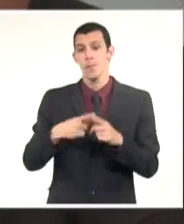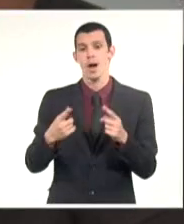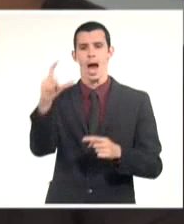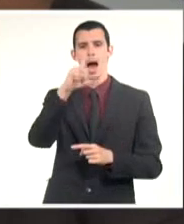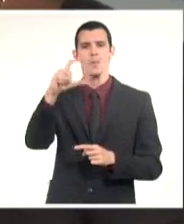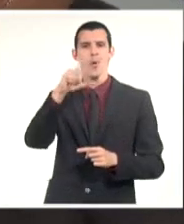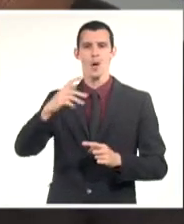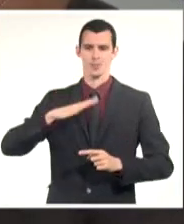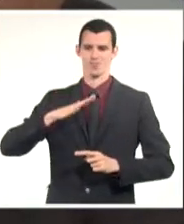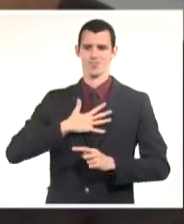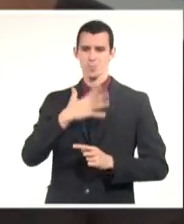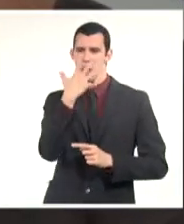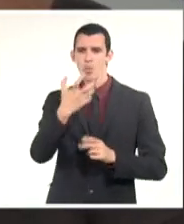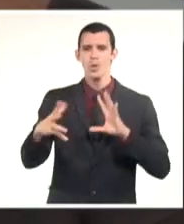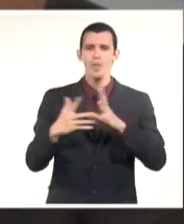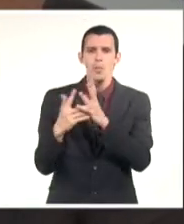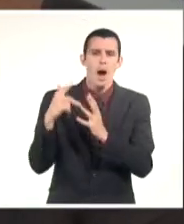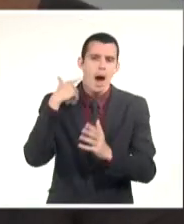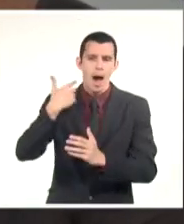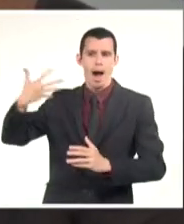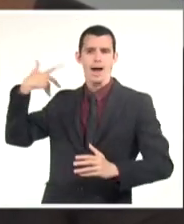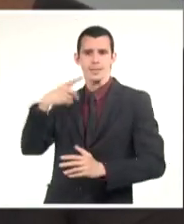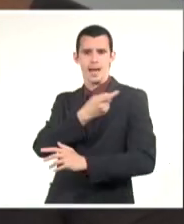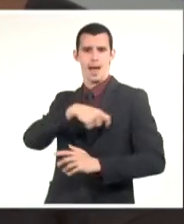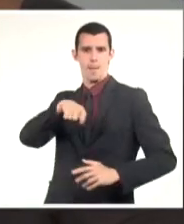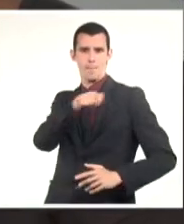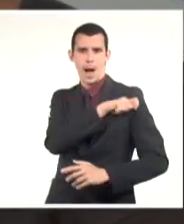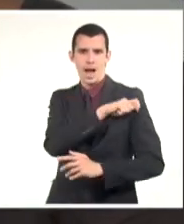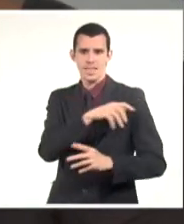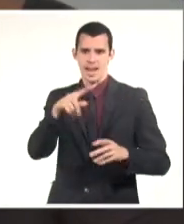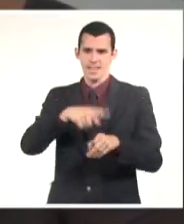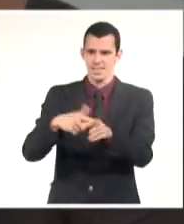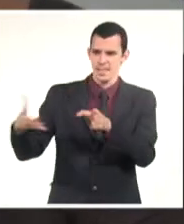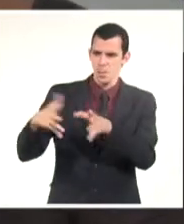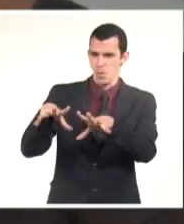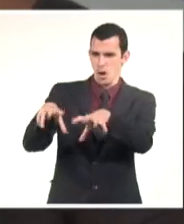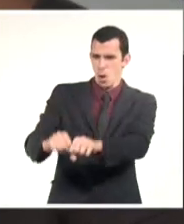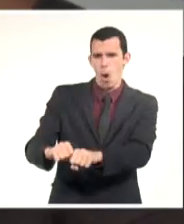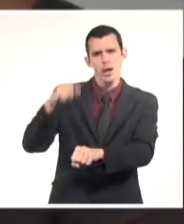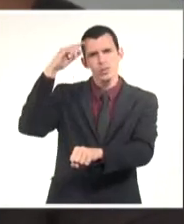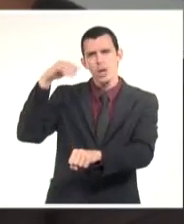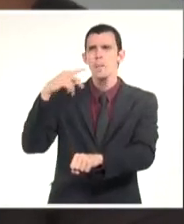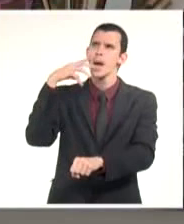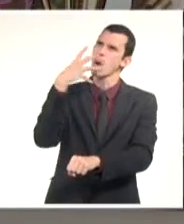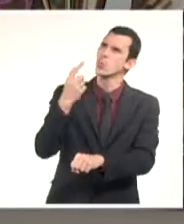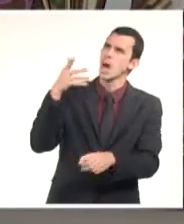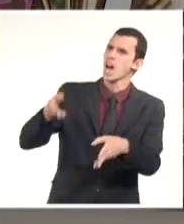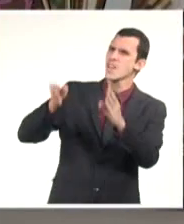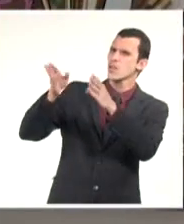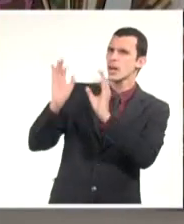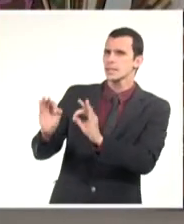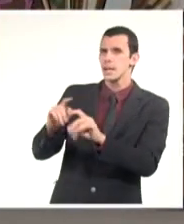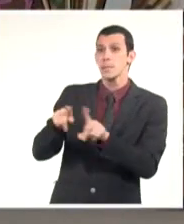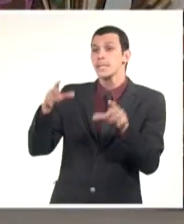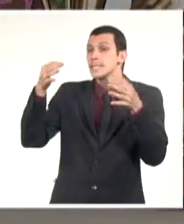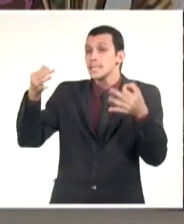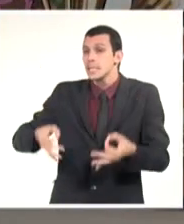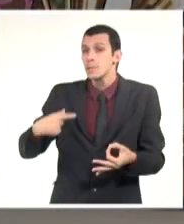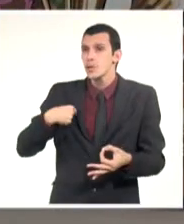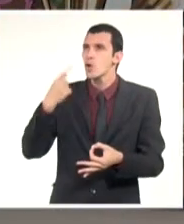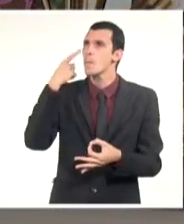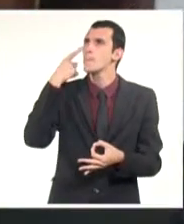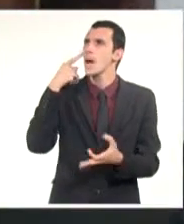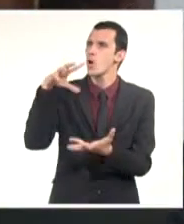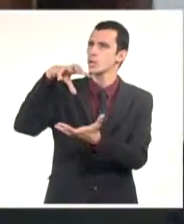mezclé con una cosa que para mí es muy importante, que es el café y la literatura. Refleja lo extraordinario dentro